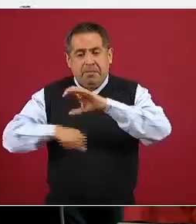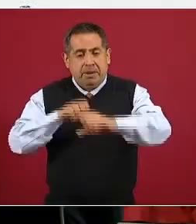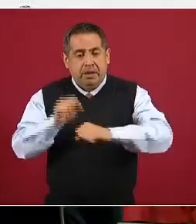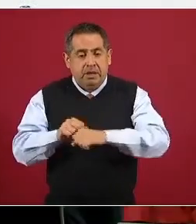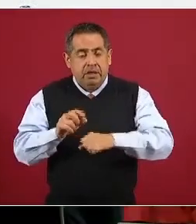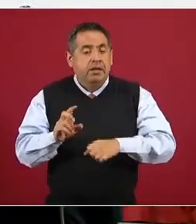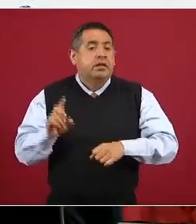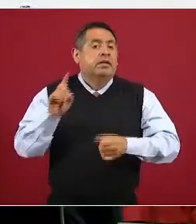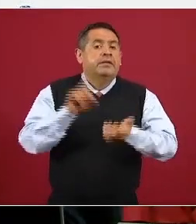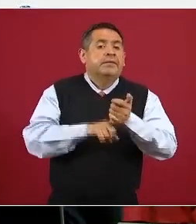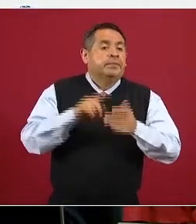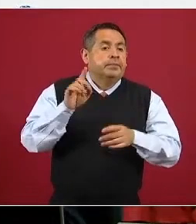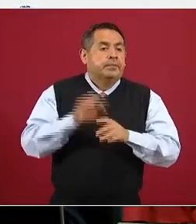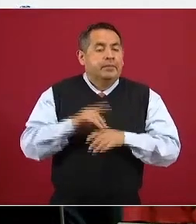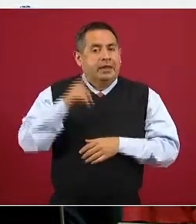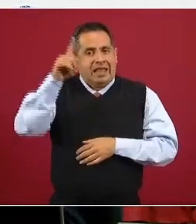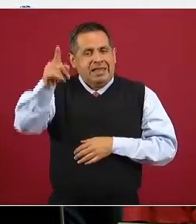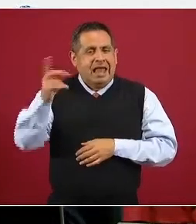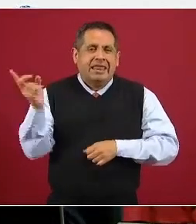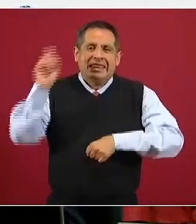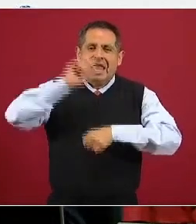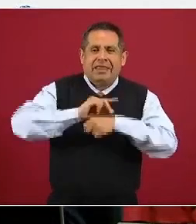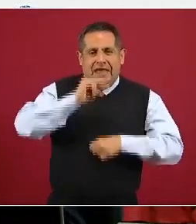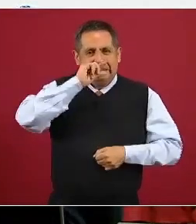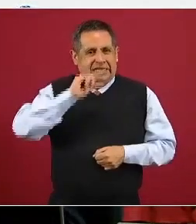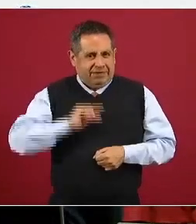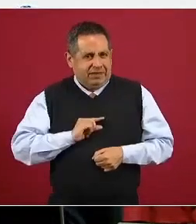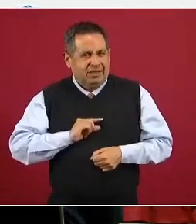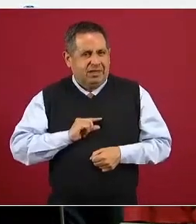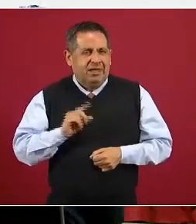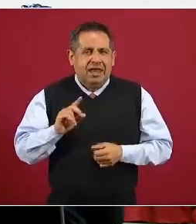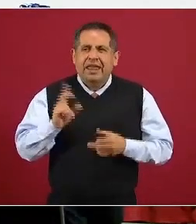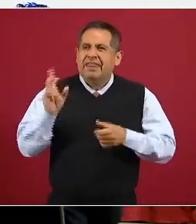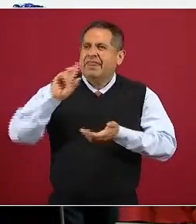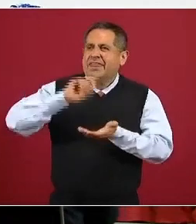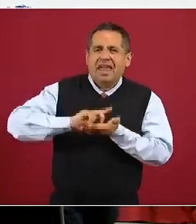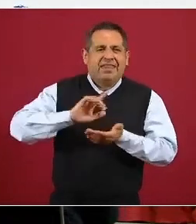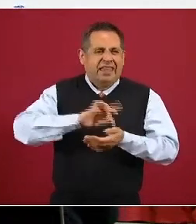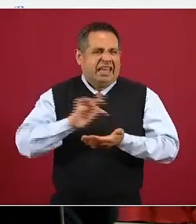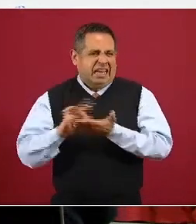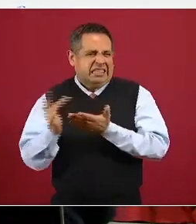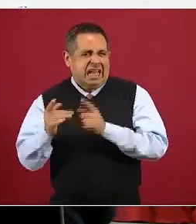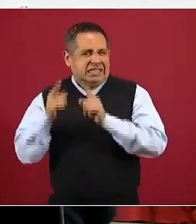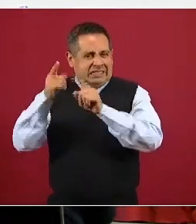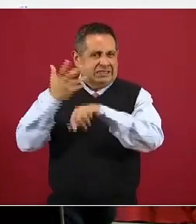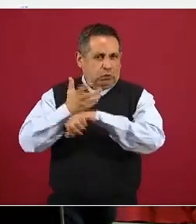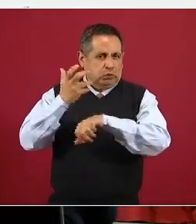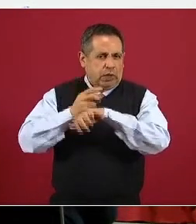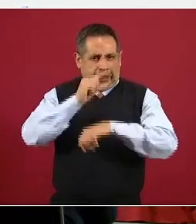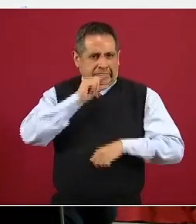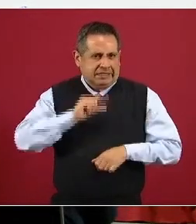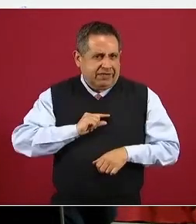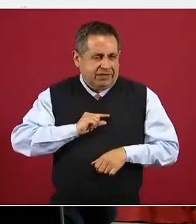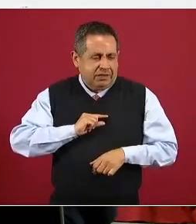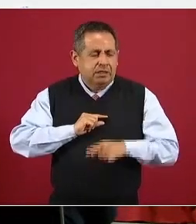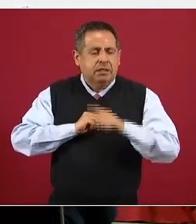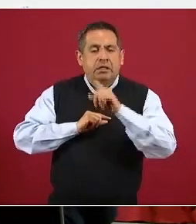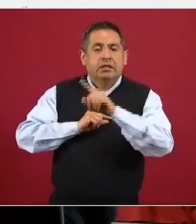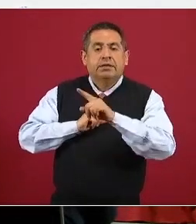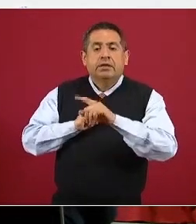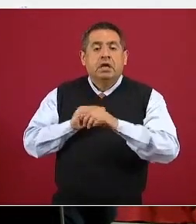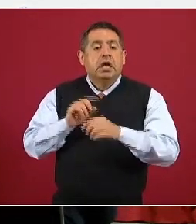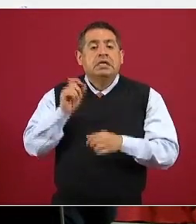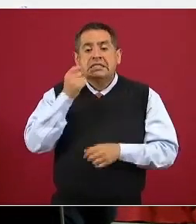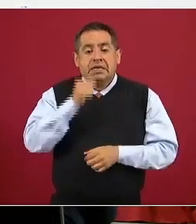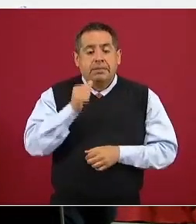de los festejos del Día de Acción de Gracias. Como ustedes saben, el Día de Acción de Gracias se celebra el